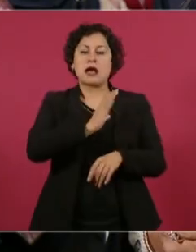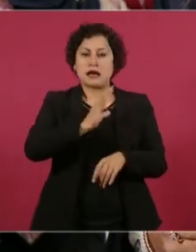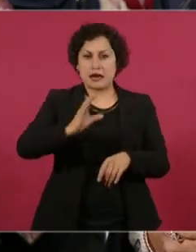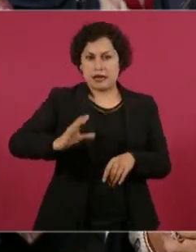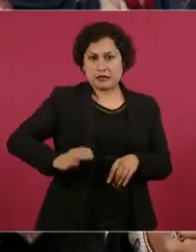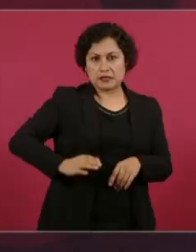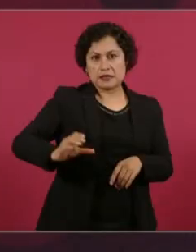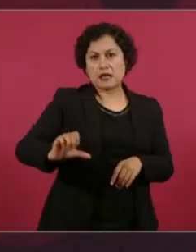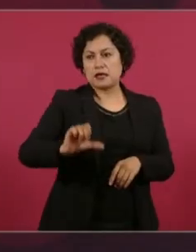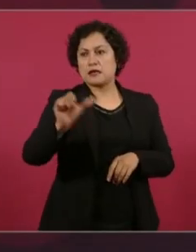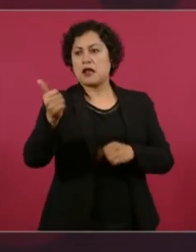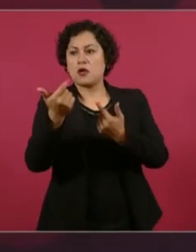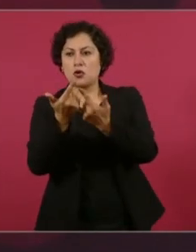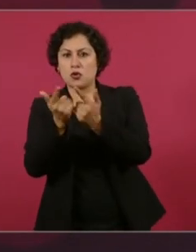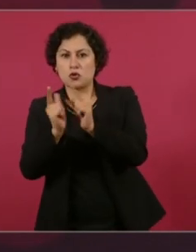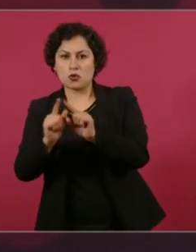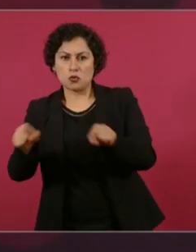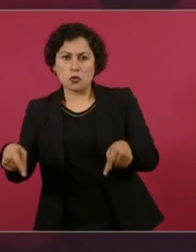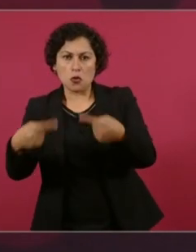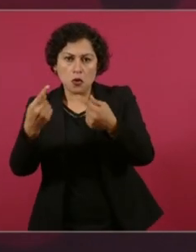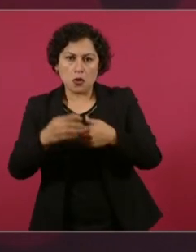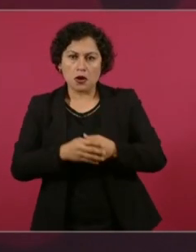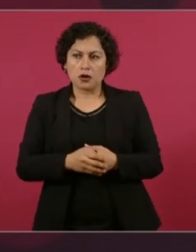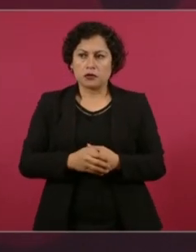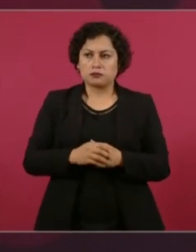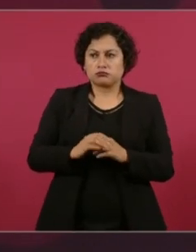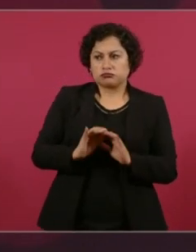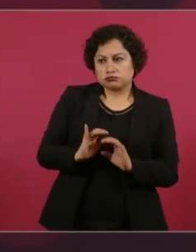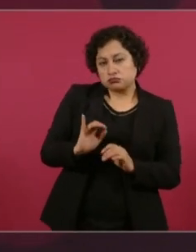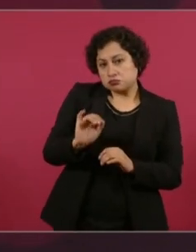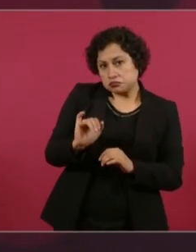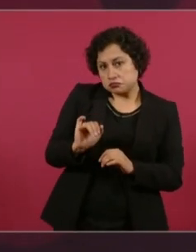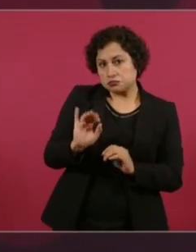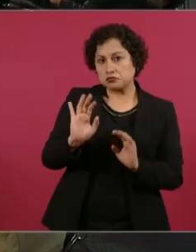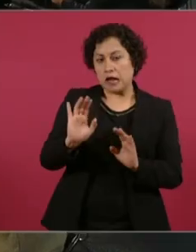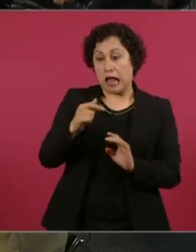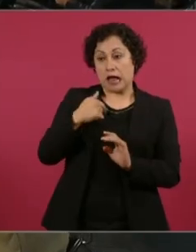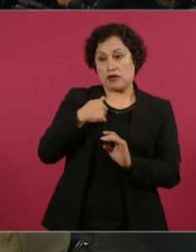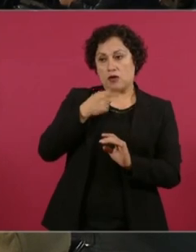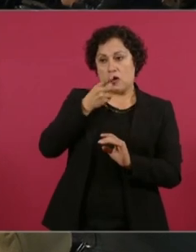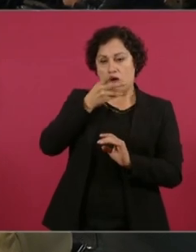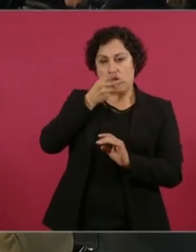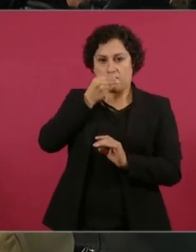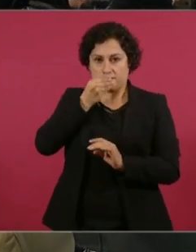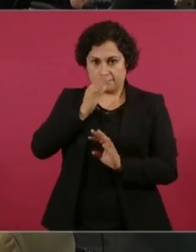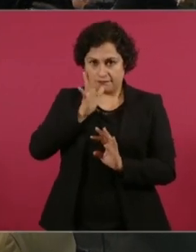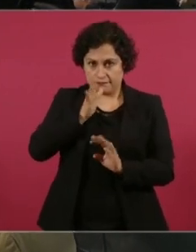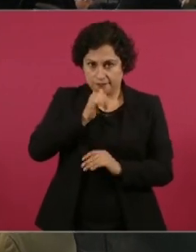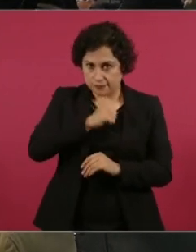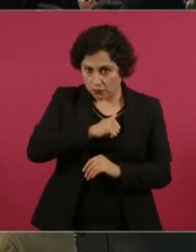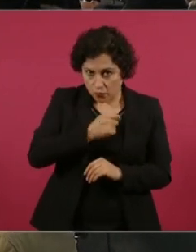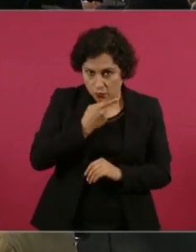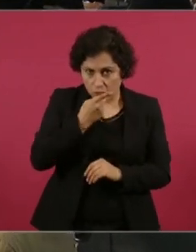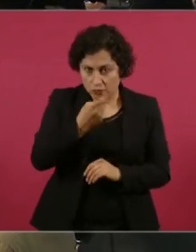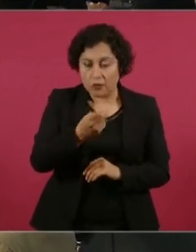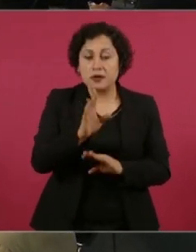presidente. Pues sí, no, eso no puedo mencionarlo, pero es un pensamiento